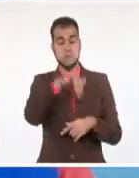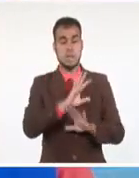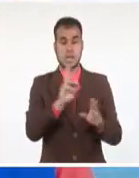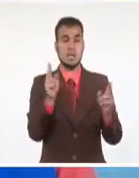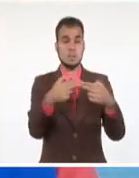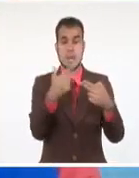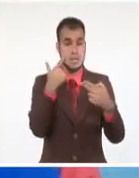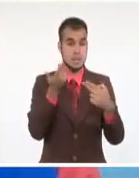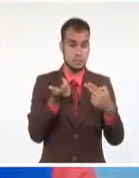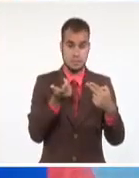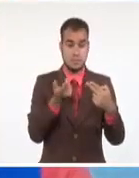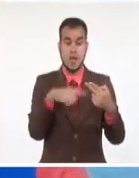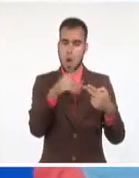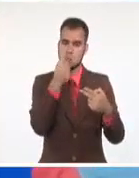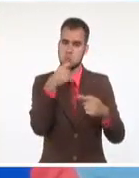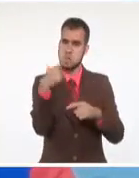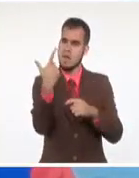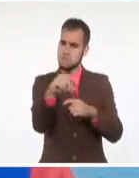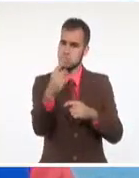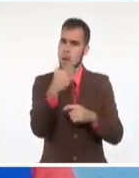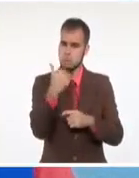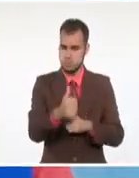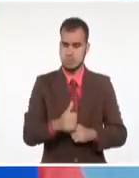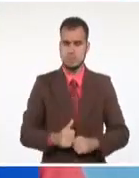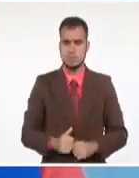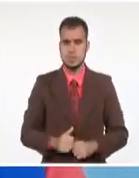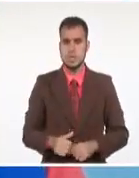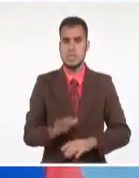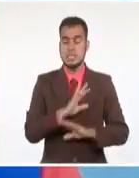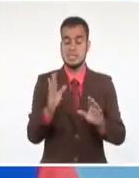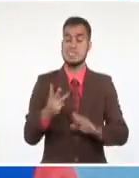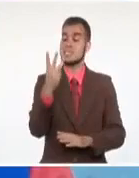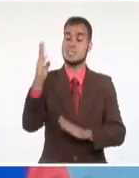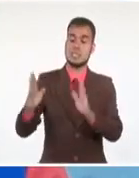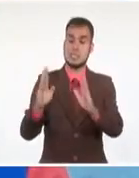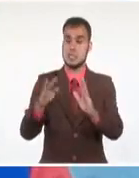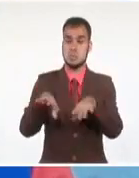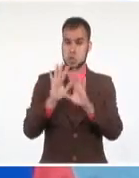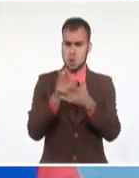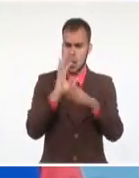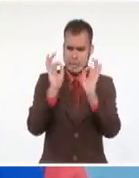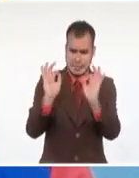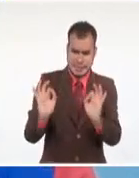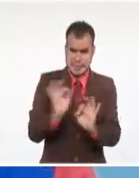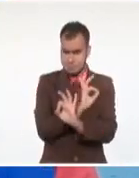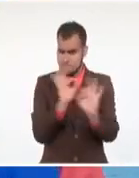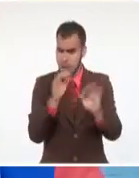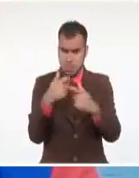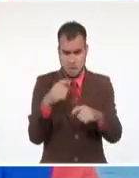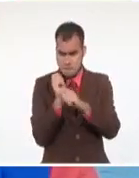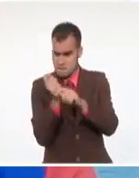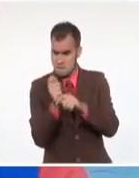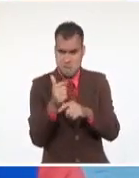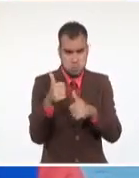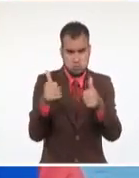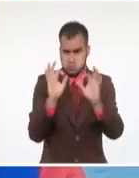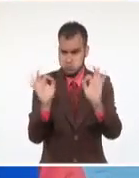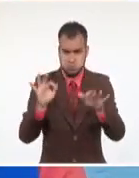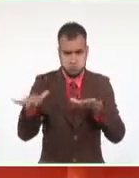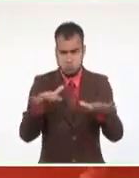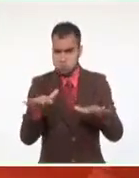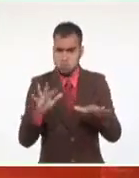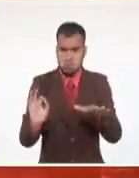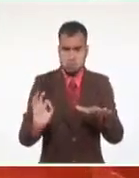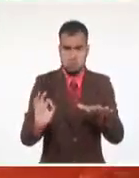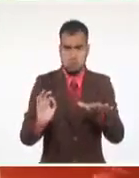vamos a partir. Y una tercera etapa donde fuimos ya puliendo todas estas cuestiones, por supuesto, con juegos de controles que